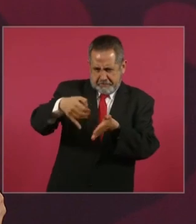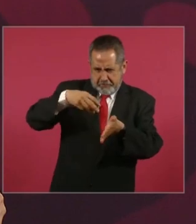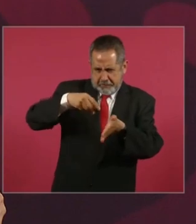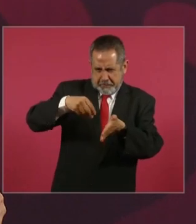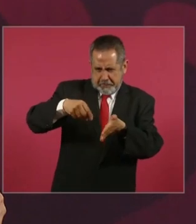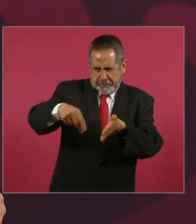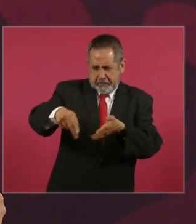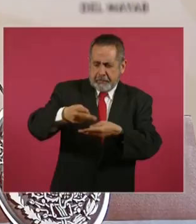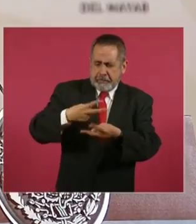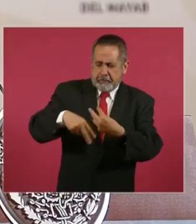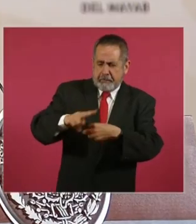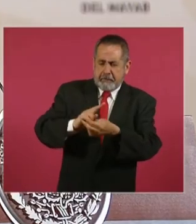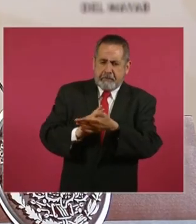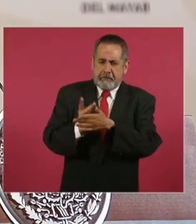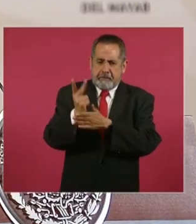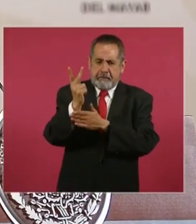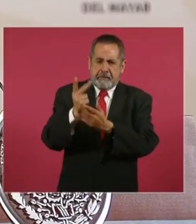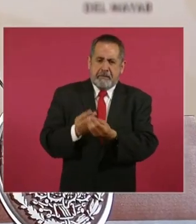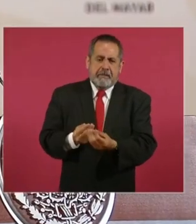Eso